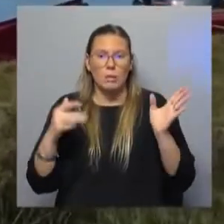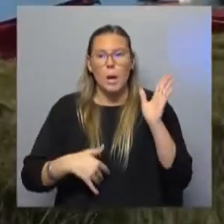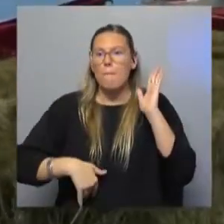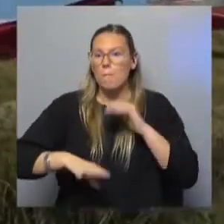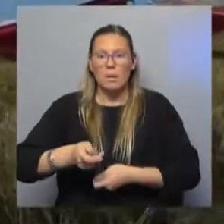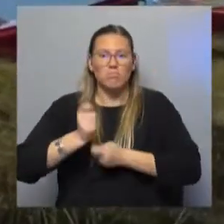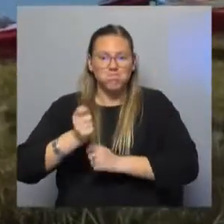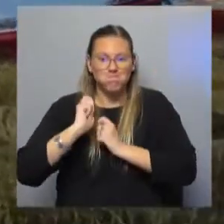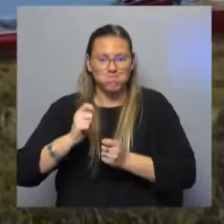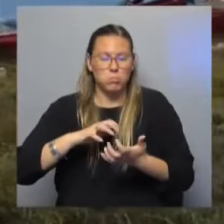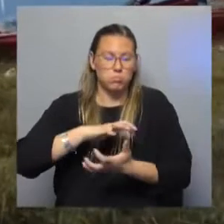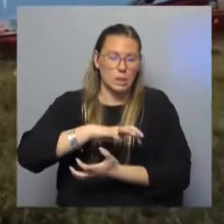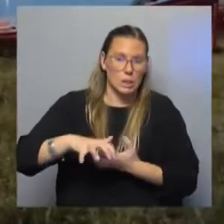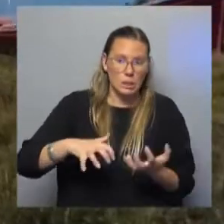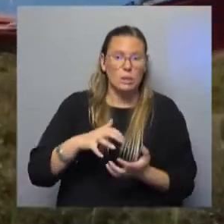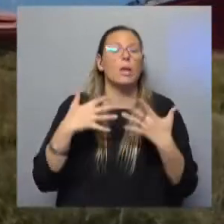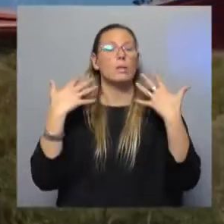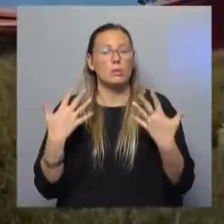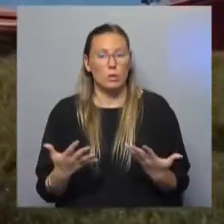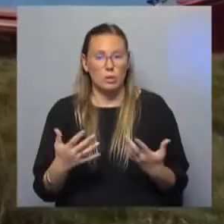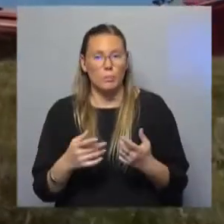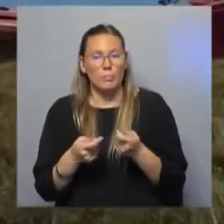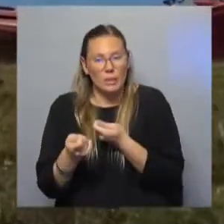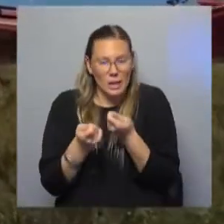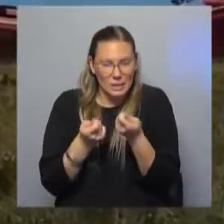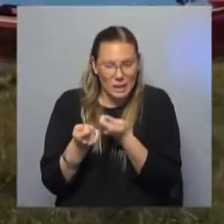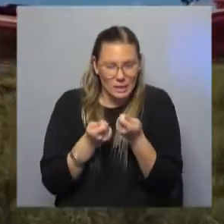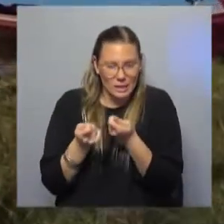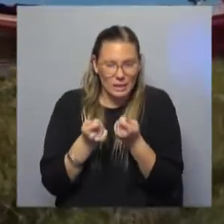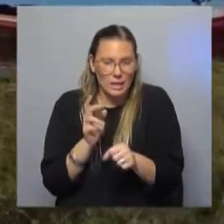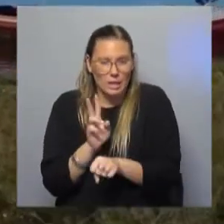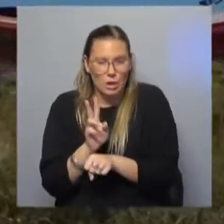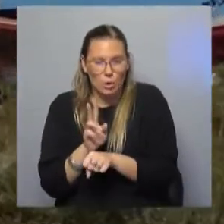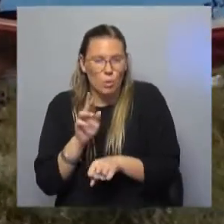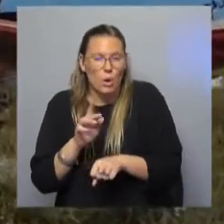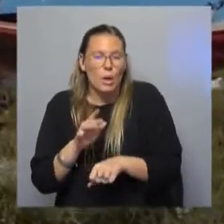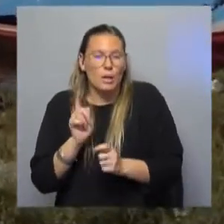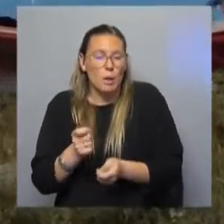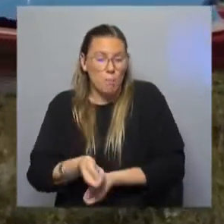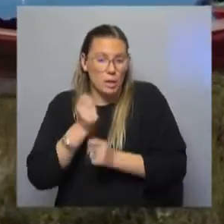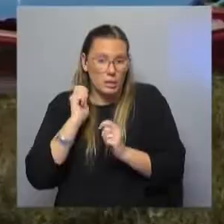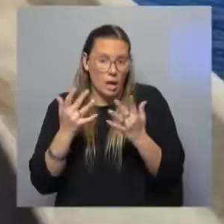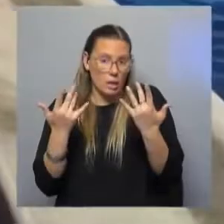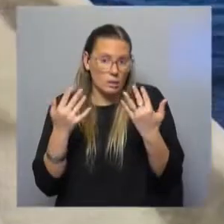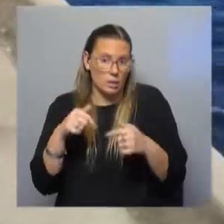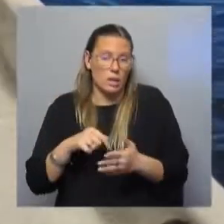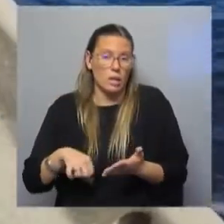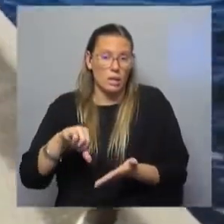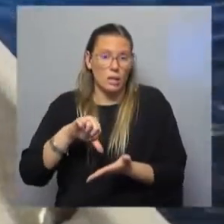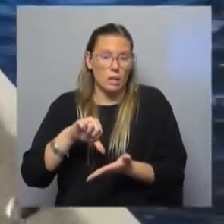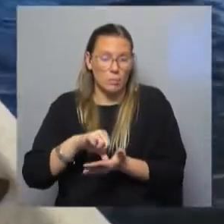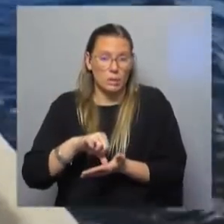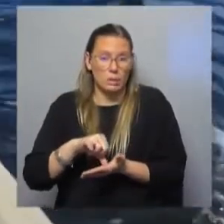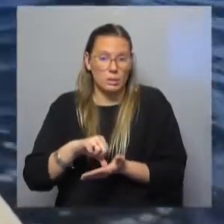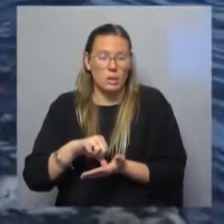sobreexplotación y colapso pesquero. Por tanto, las estrategias de manejo, incluyendo la pesca artesanal de nuestro país,